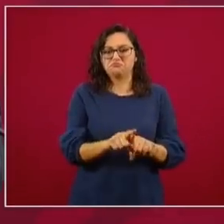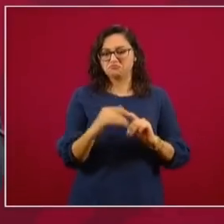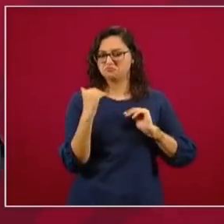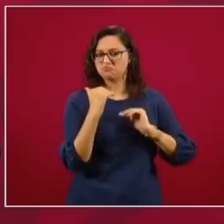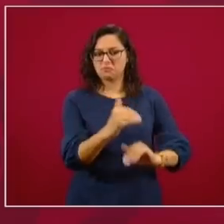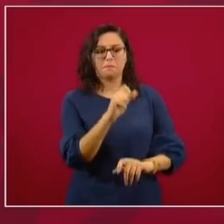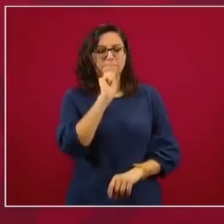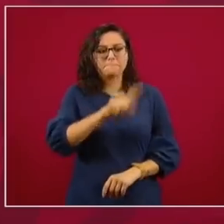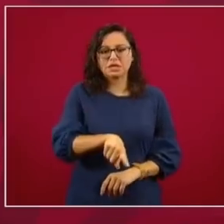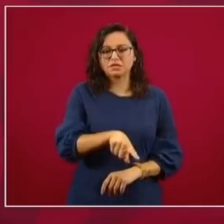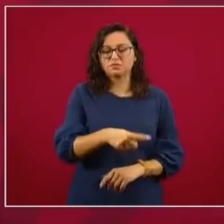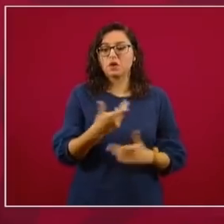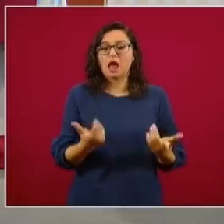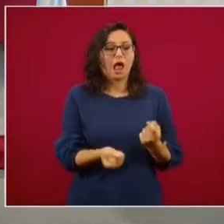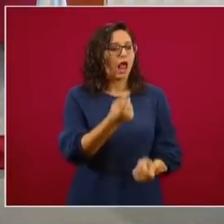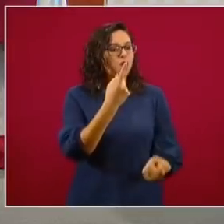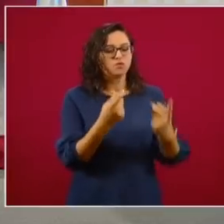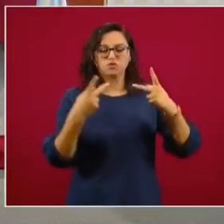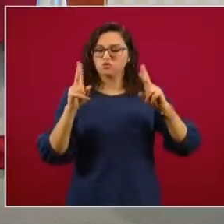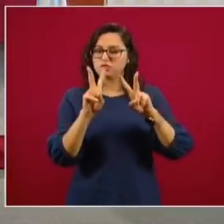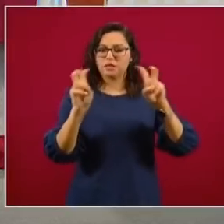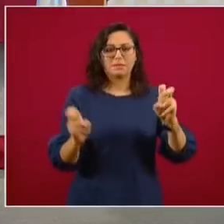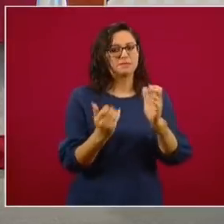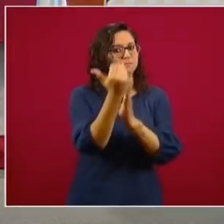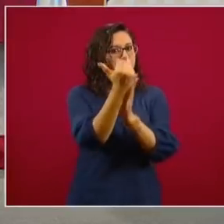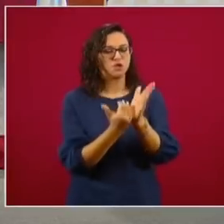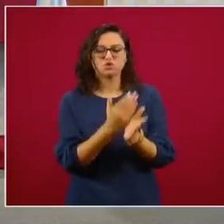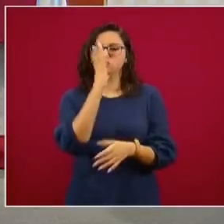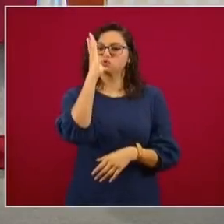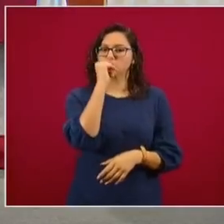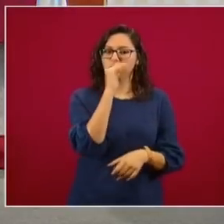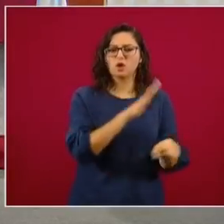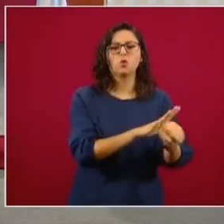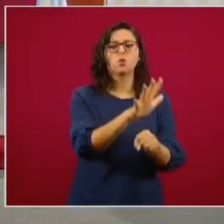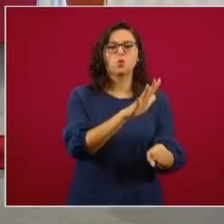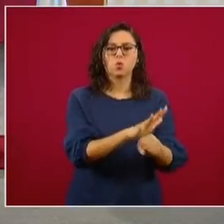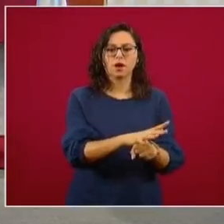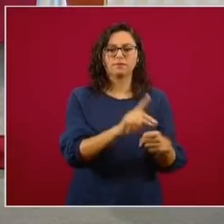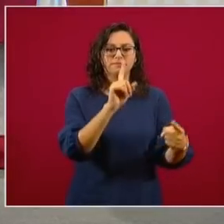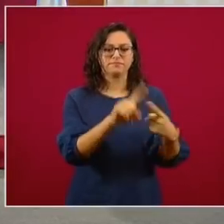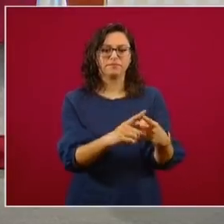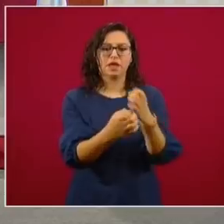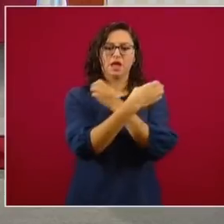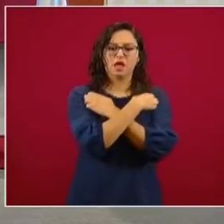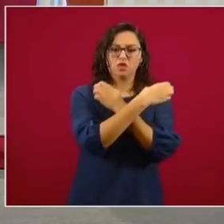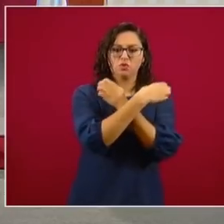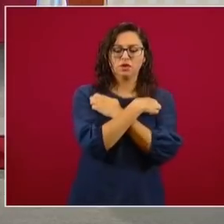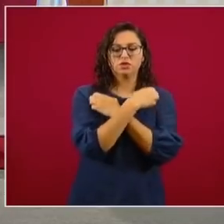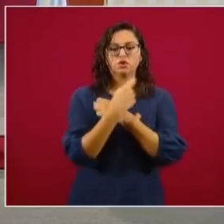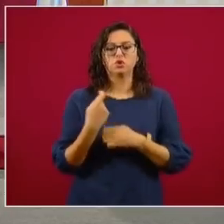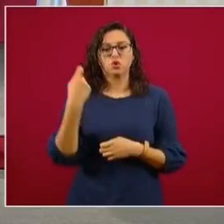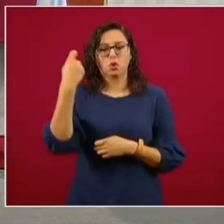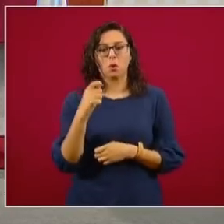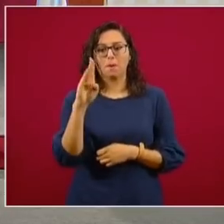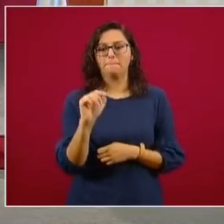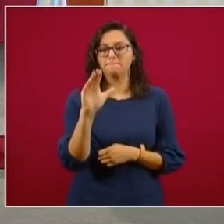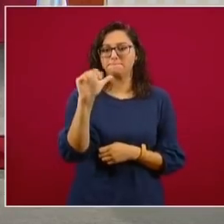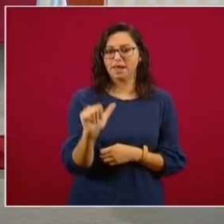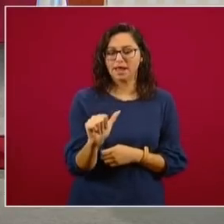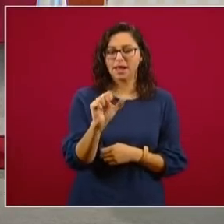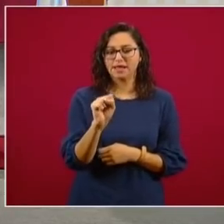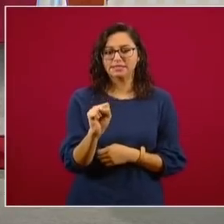que decidimos que no podían ser afectados en esta coyuntura. Son educación y las becas y recursos para la calidad del